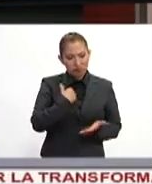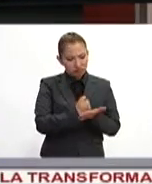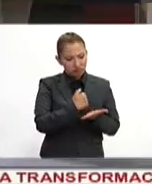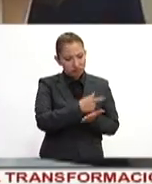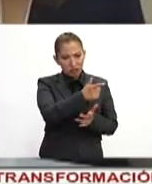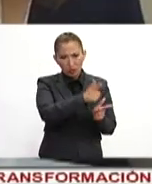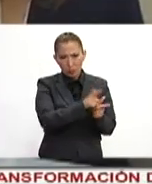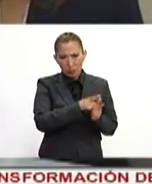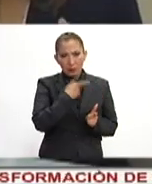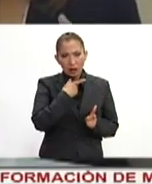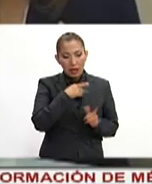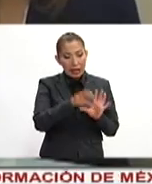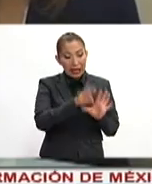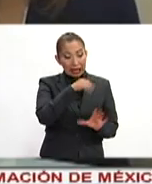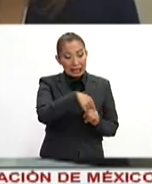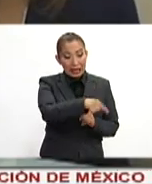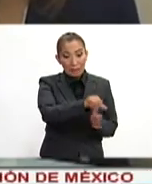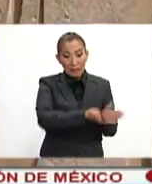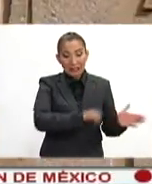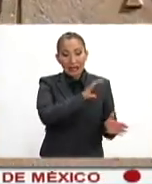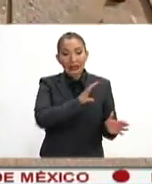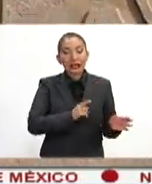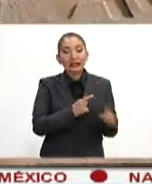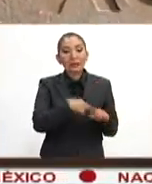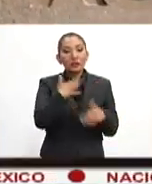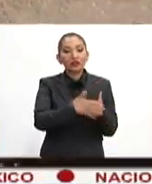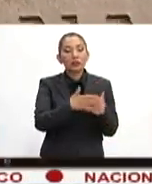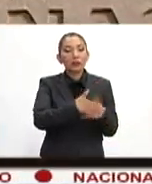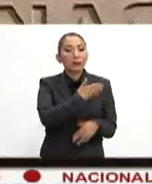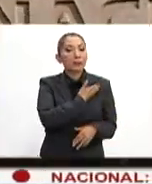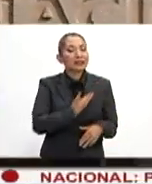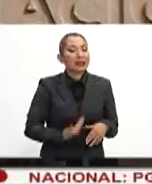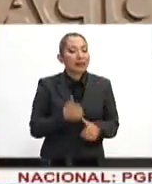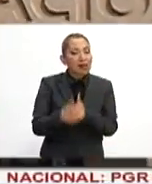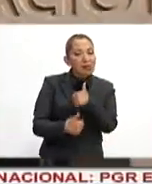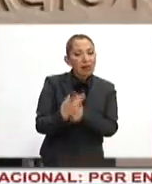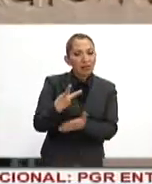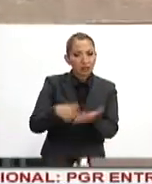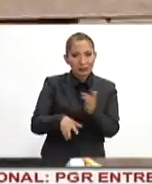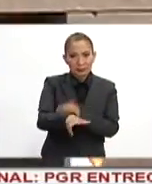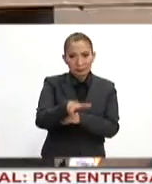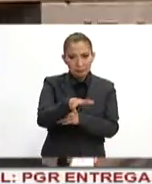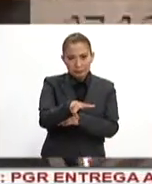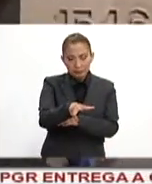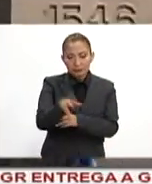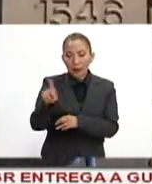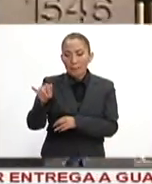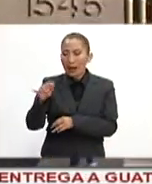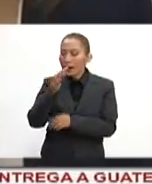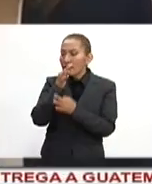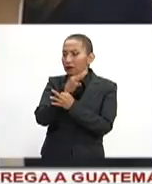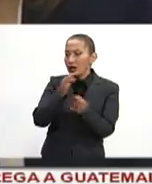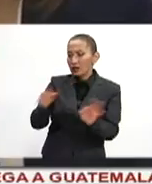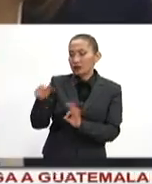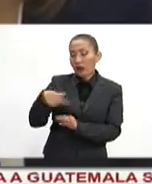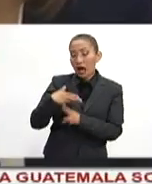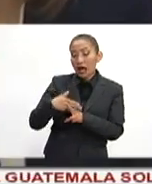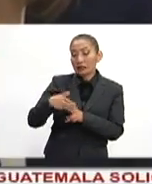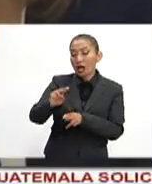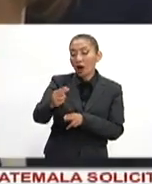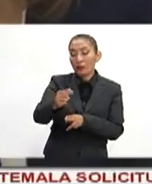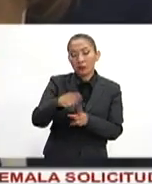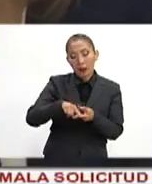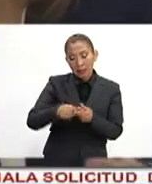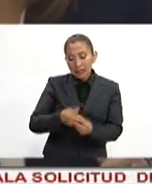PAN elegir a más tardar en un mes a su candidato para las elecciones presidenciales del 2018, el PAN informó que será hasta noviembre